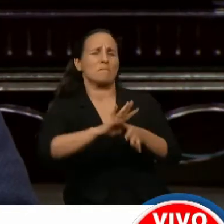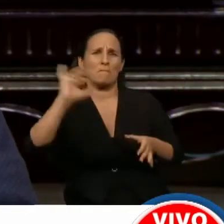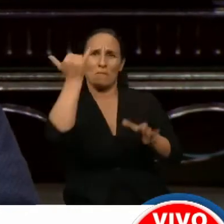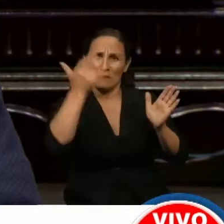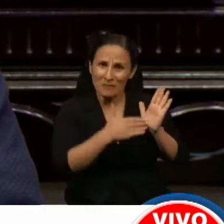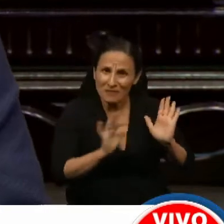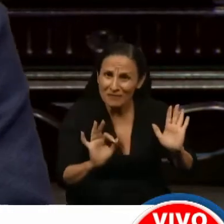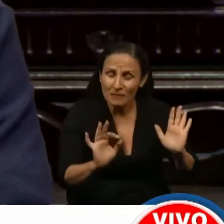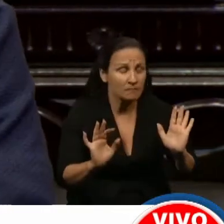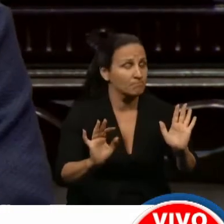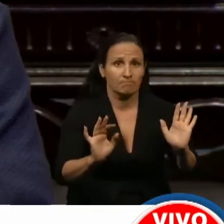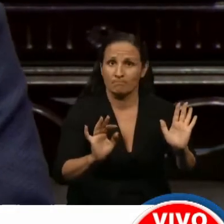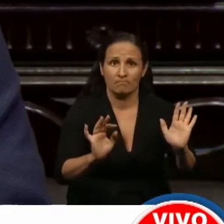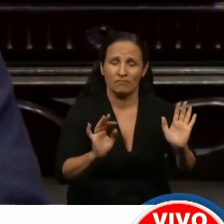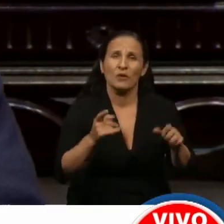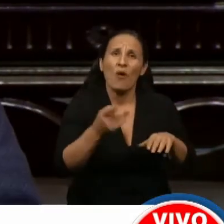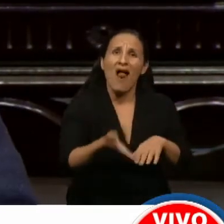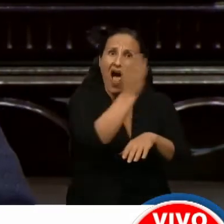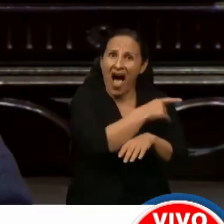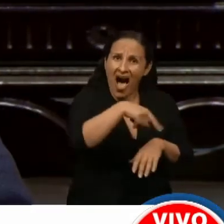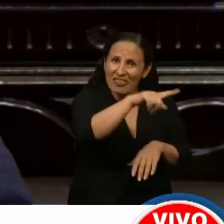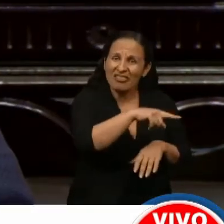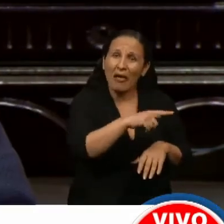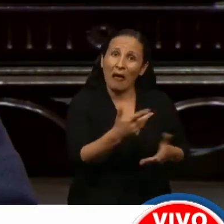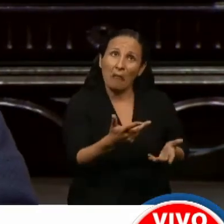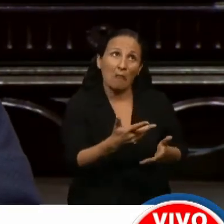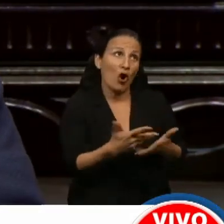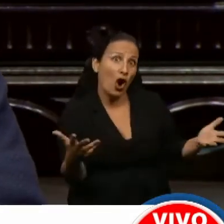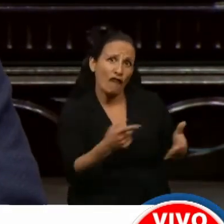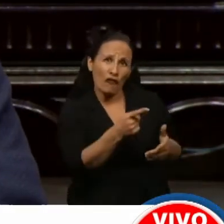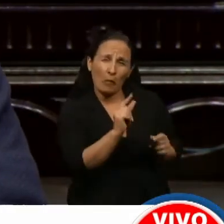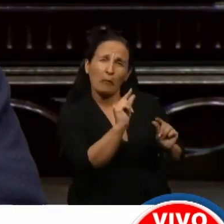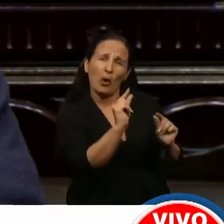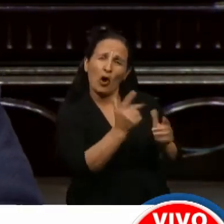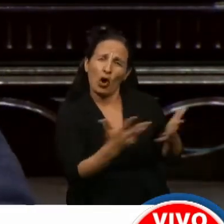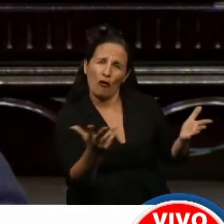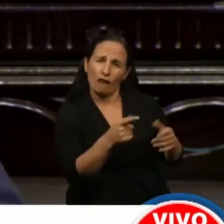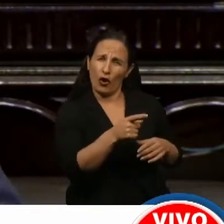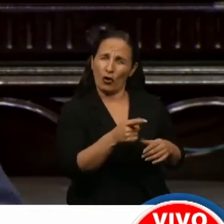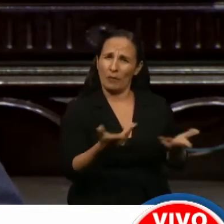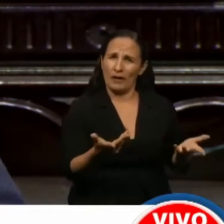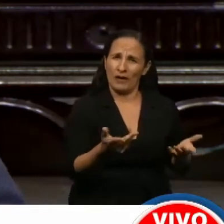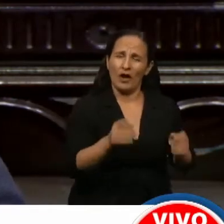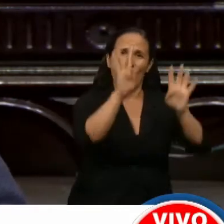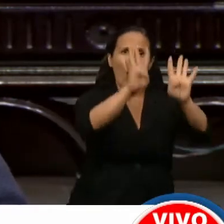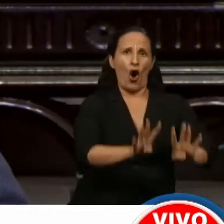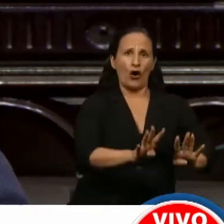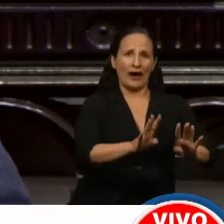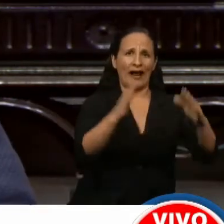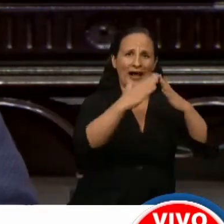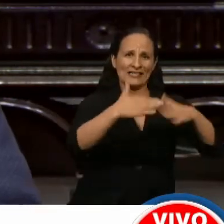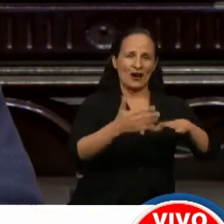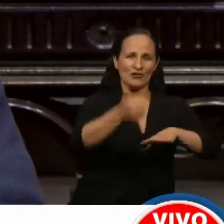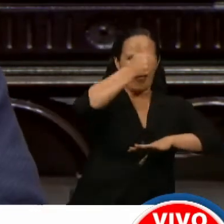Igual, antes se conformaban con tan poco, o los hacían hacer las conferencias de prensa del otro lado de las rejas de la puerta de la Casa